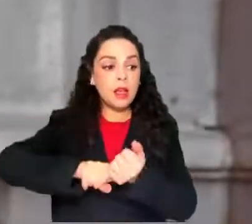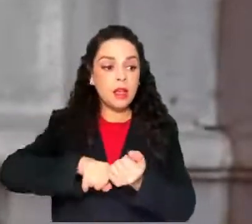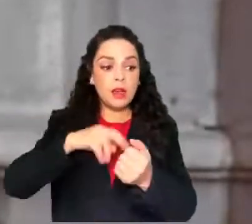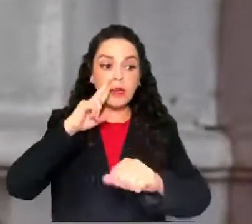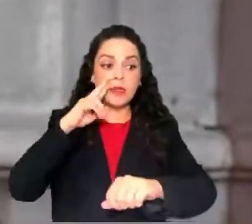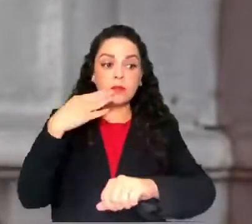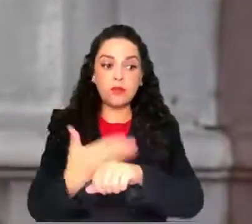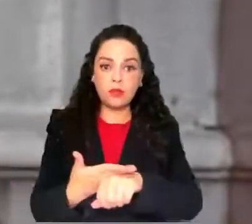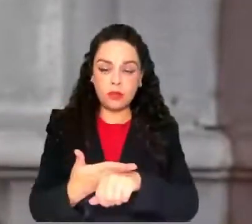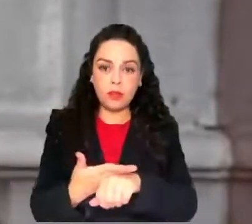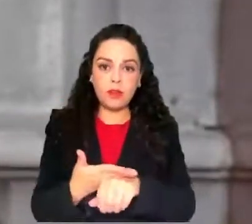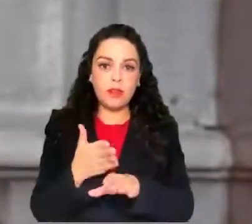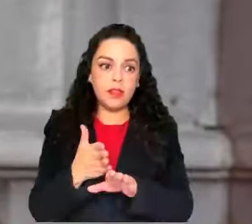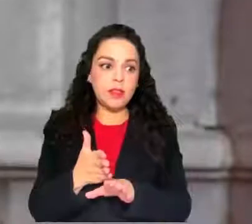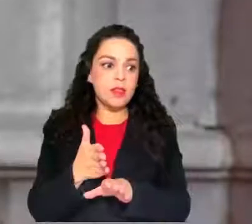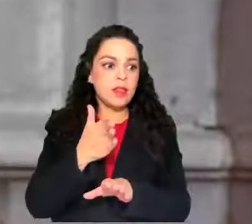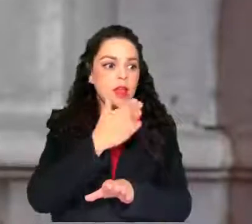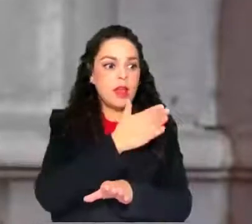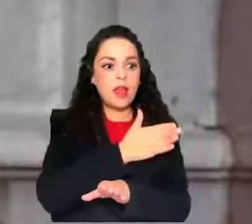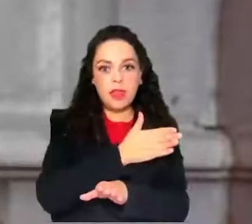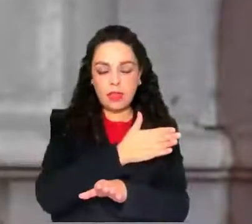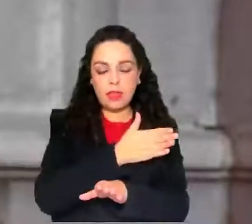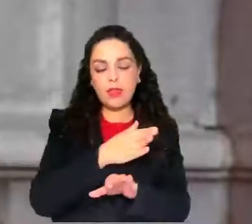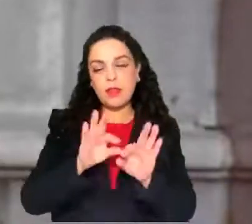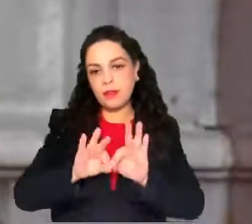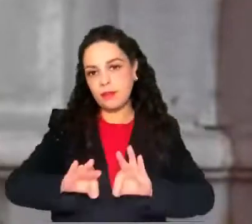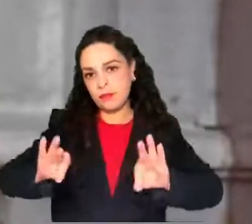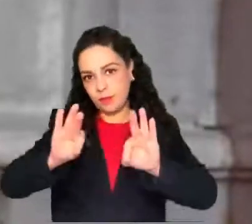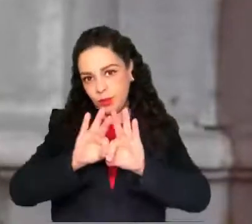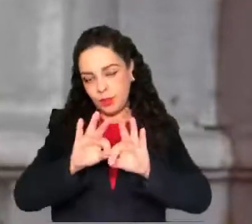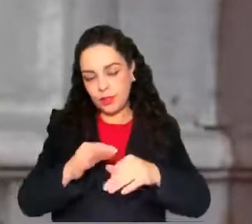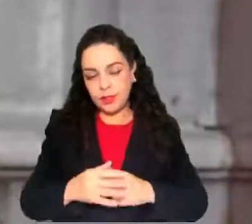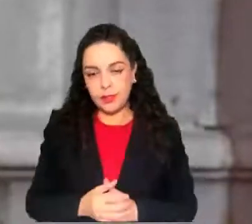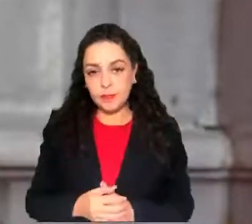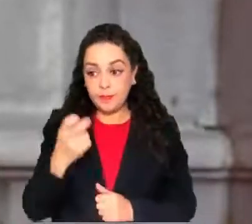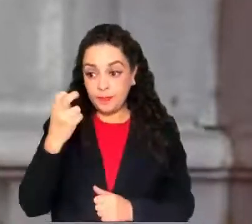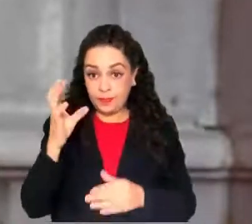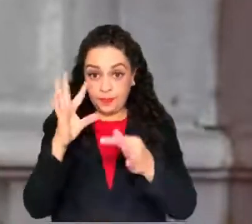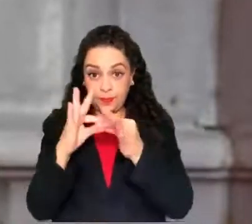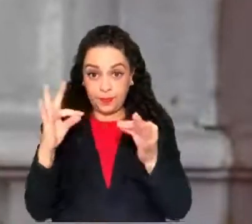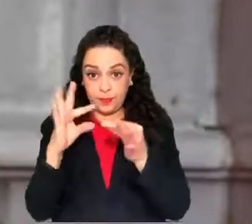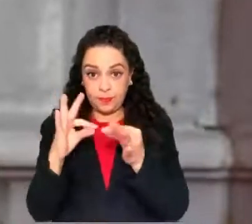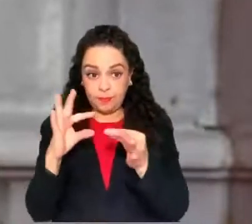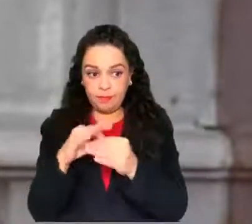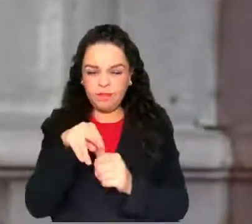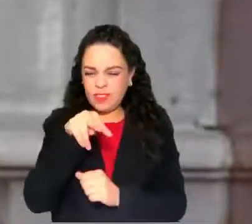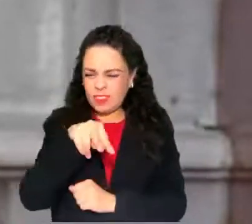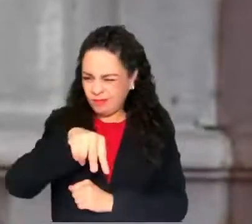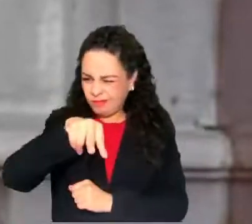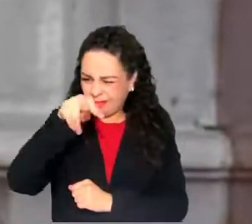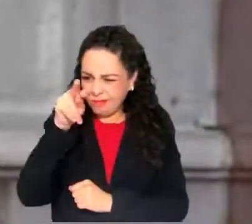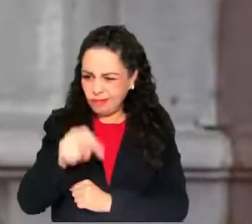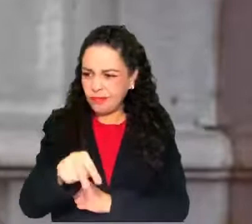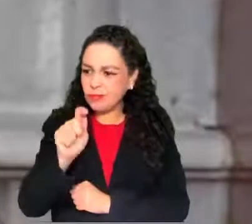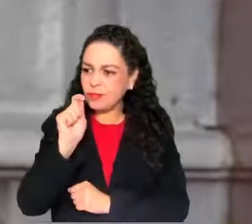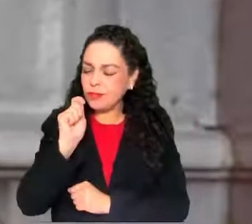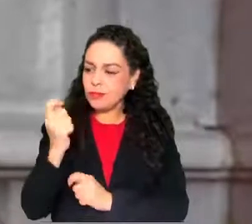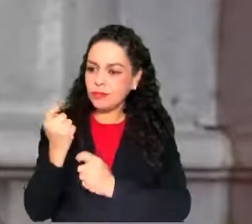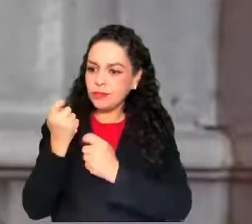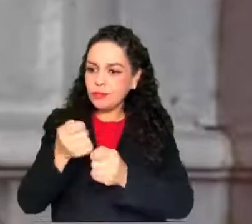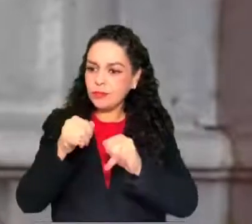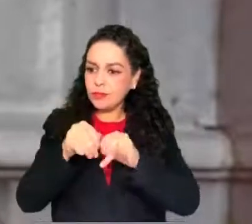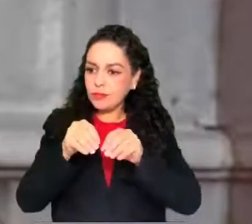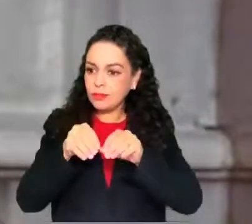de lo anteriormente expuesto es evidente que la verdadera rendición de cuentas implica un marco jurídico que